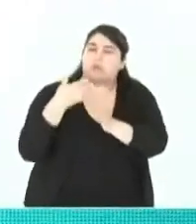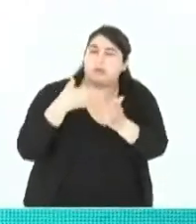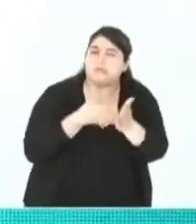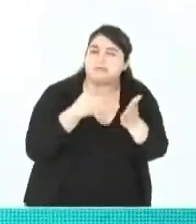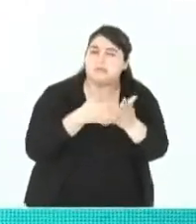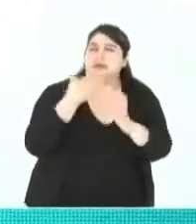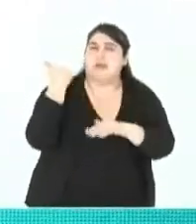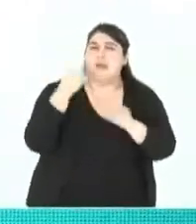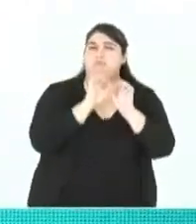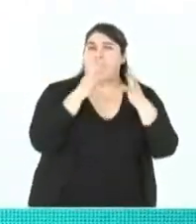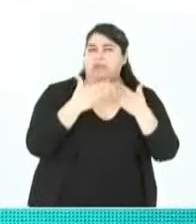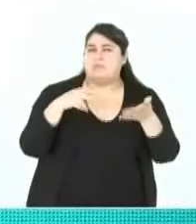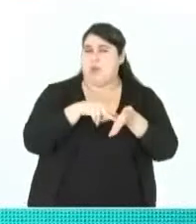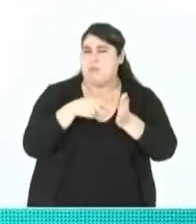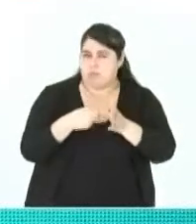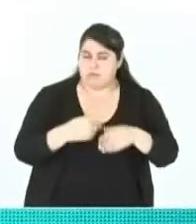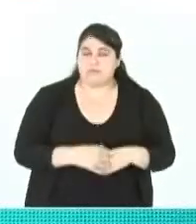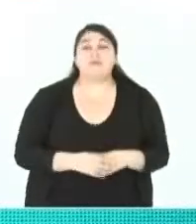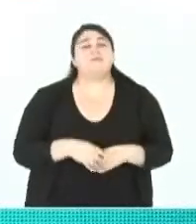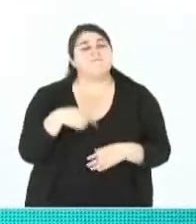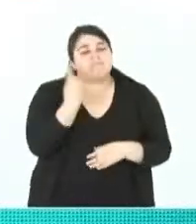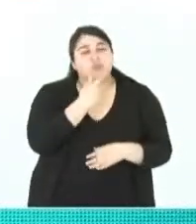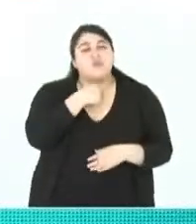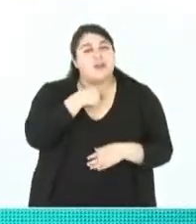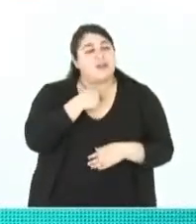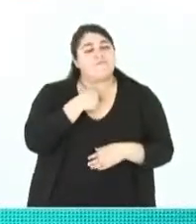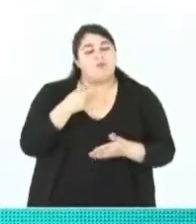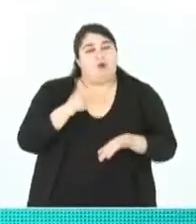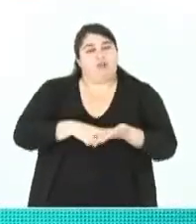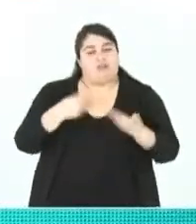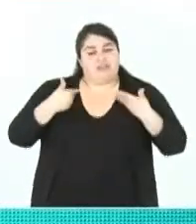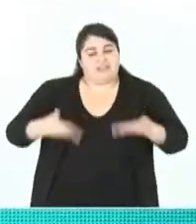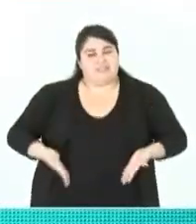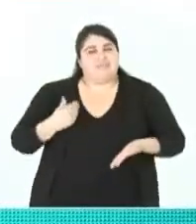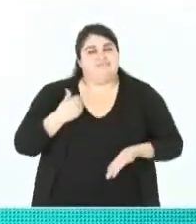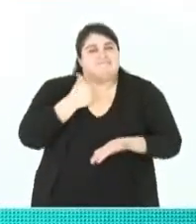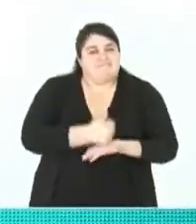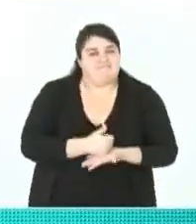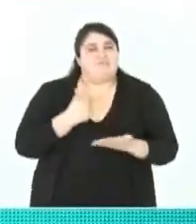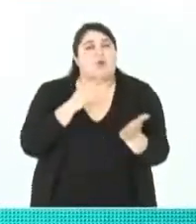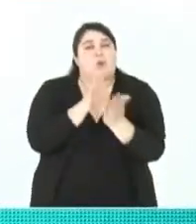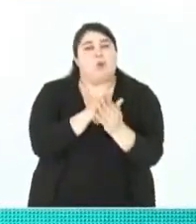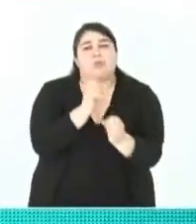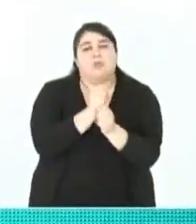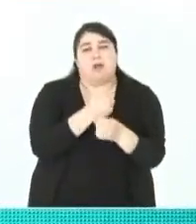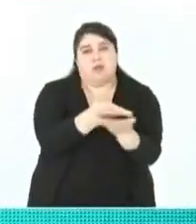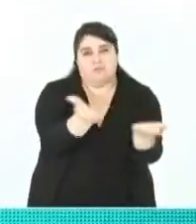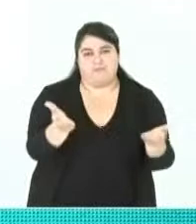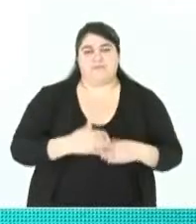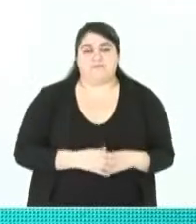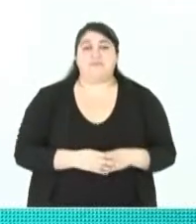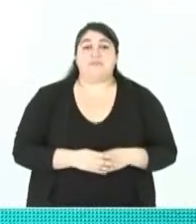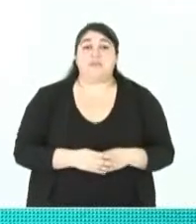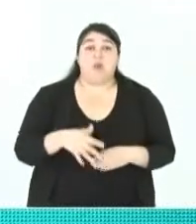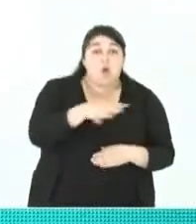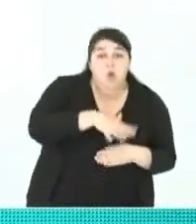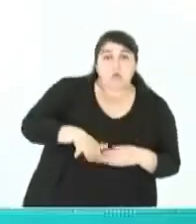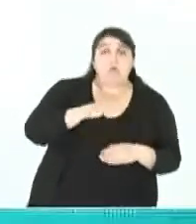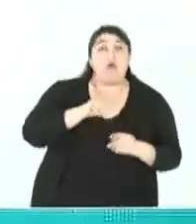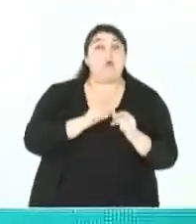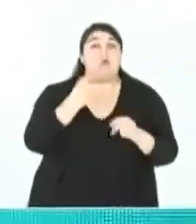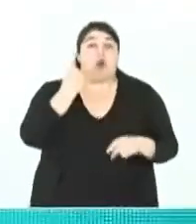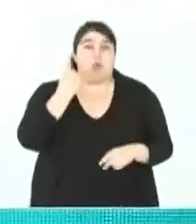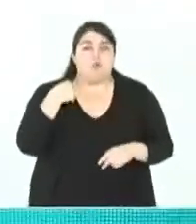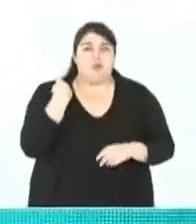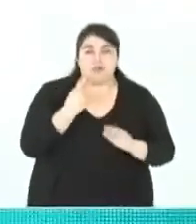la pandemia y por darme la oportunidad de estar nuevamente acá para seguir trabajando junto a ustedes en la comuna 1 somos mucho más